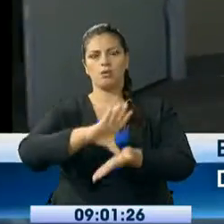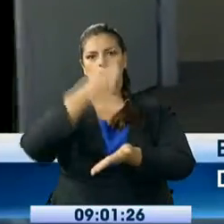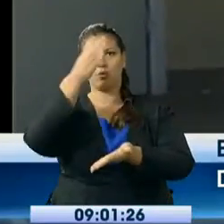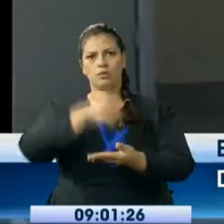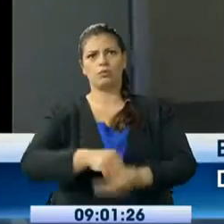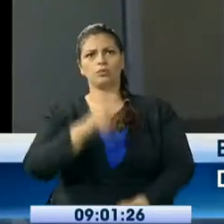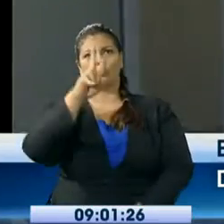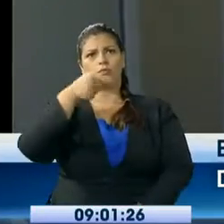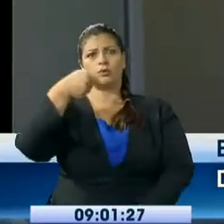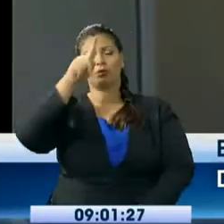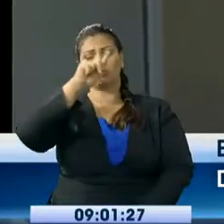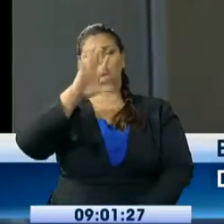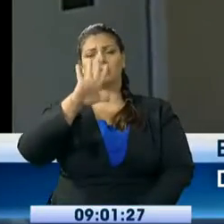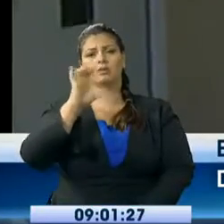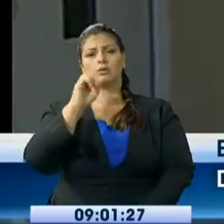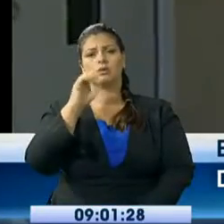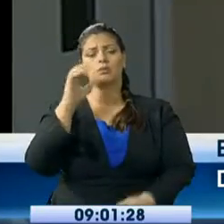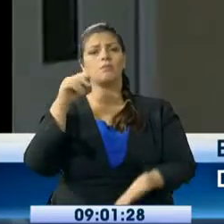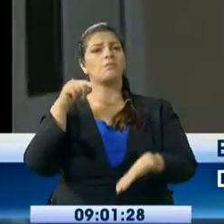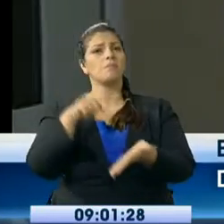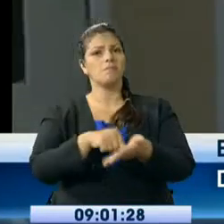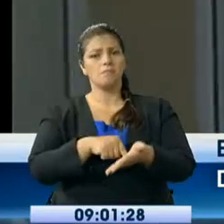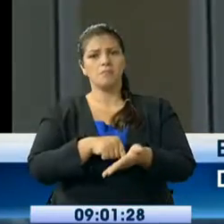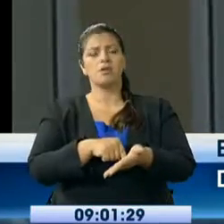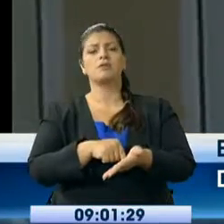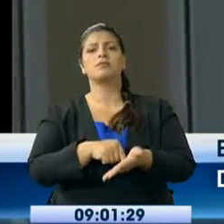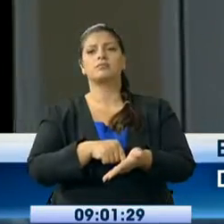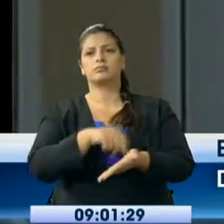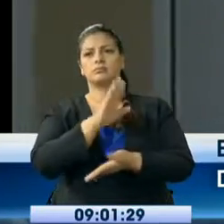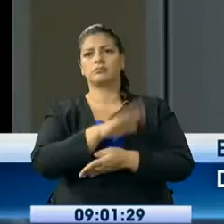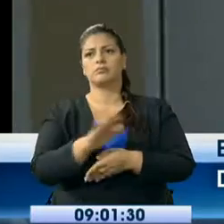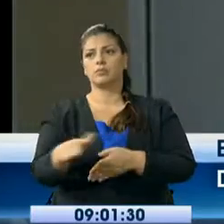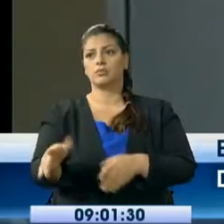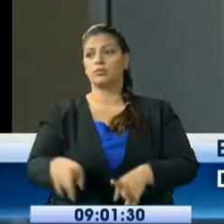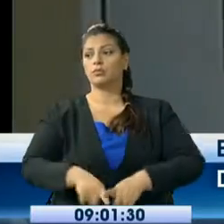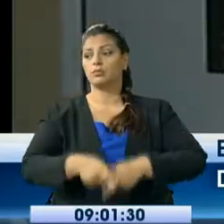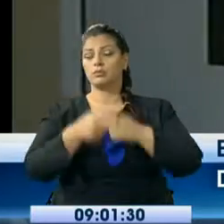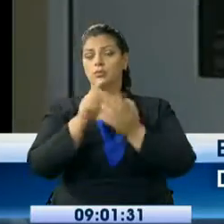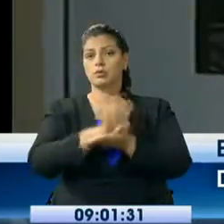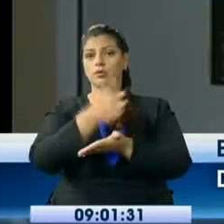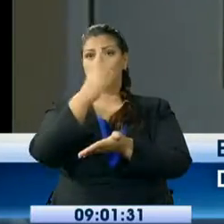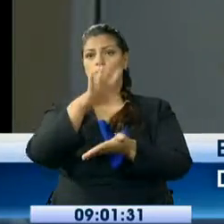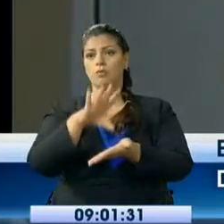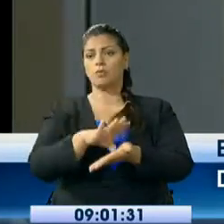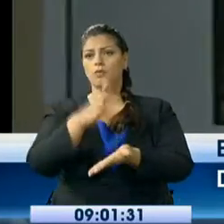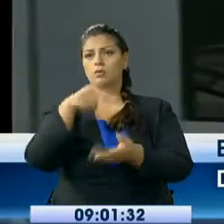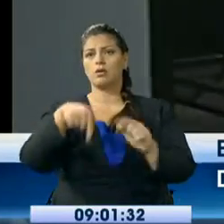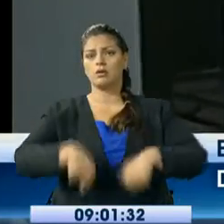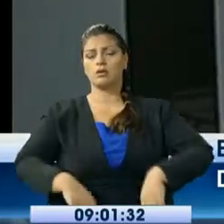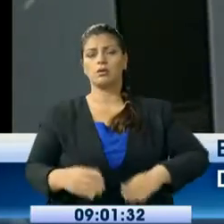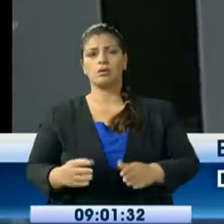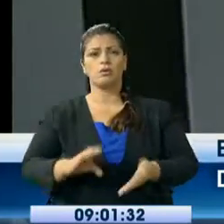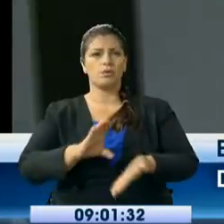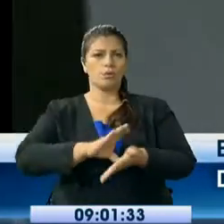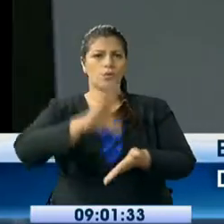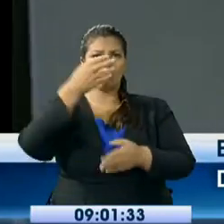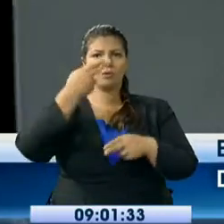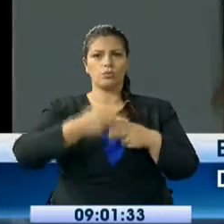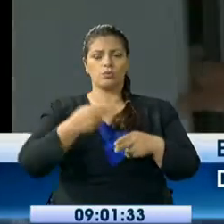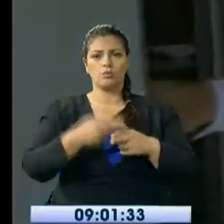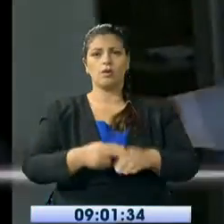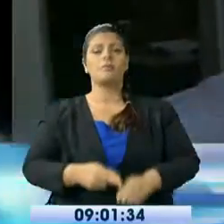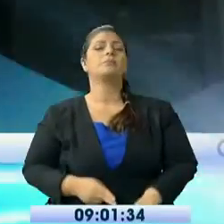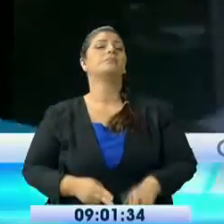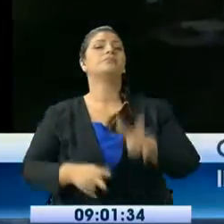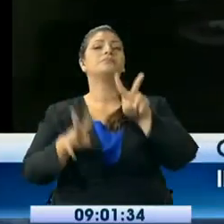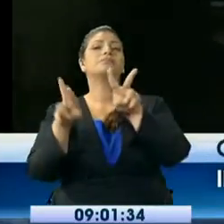las provincias de la costa el día de hoy retornaron a las aulas. Estamos acá en el Colegio Nacional Vicente Rocafuerte, un emblema acá